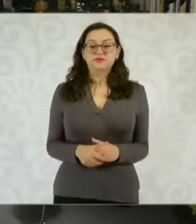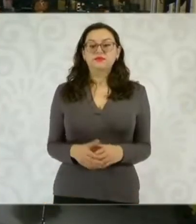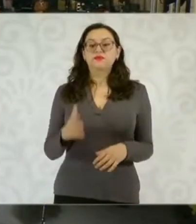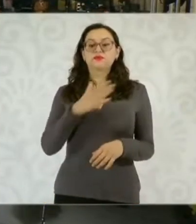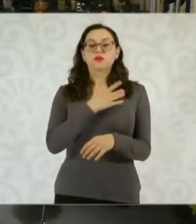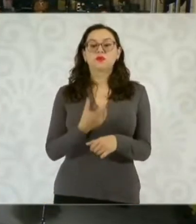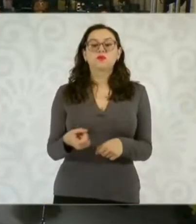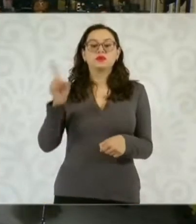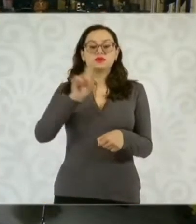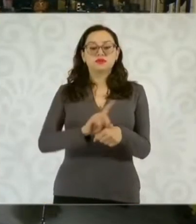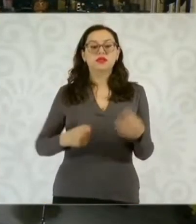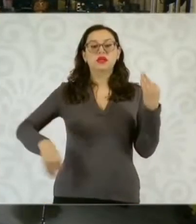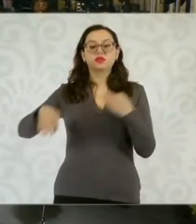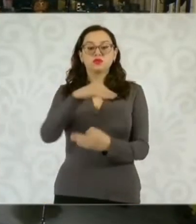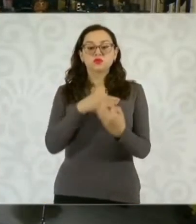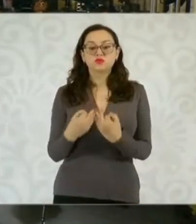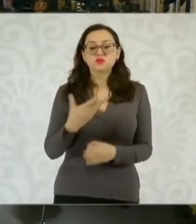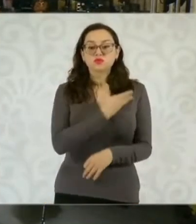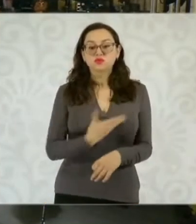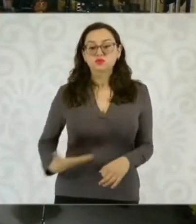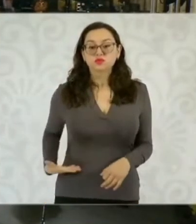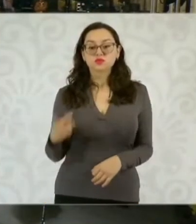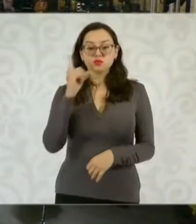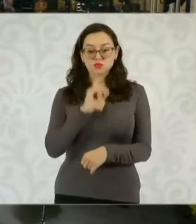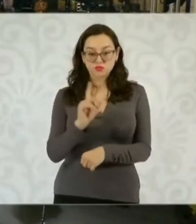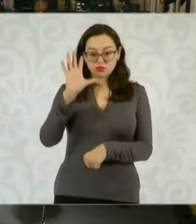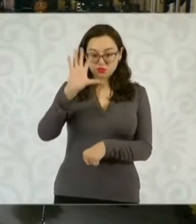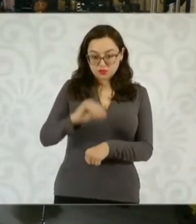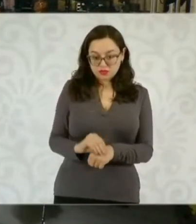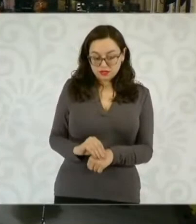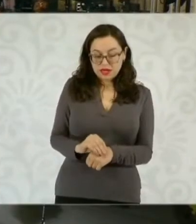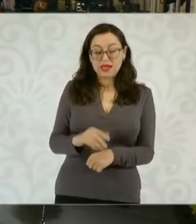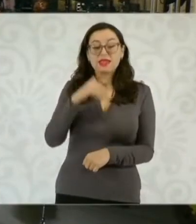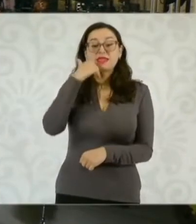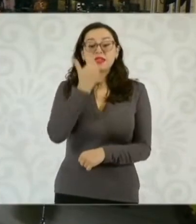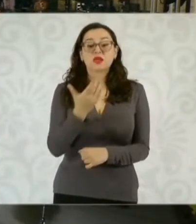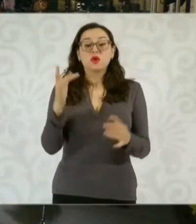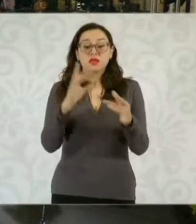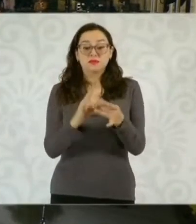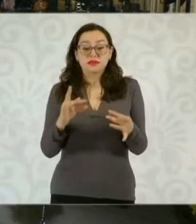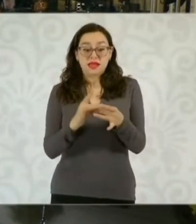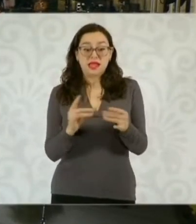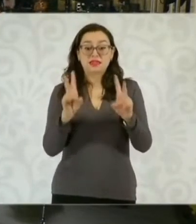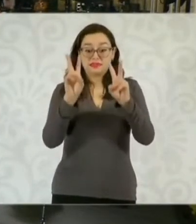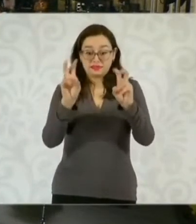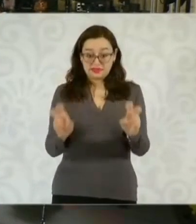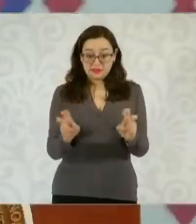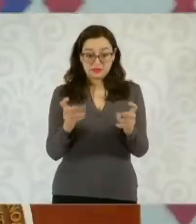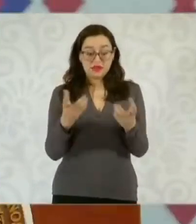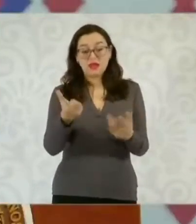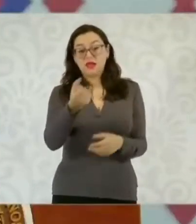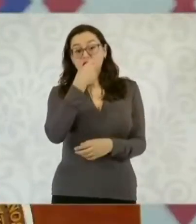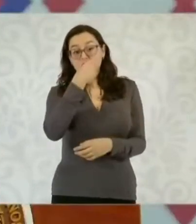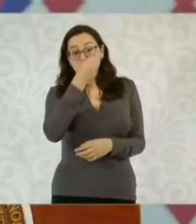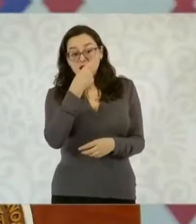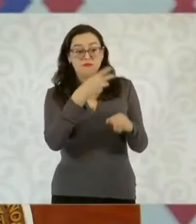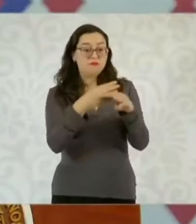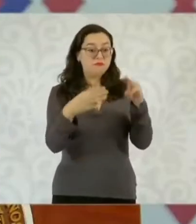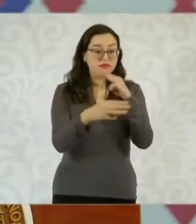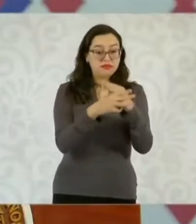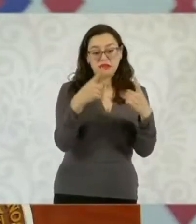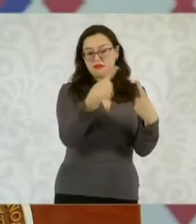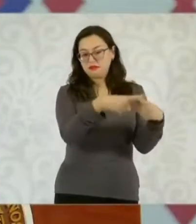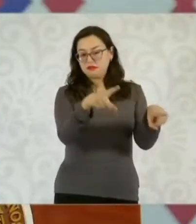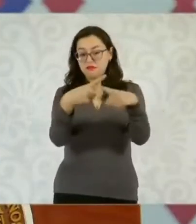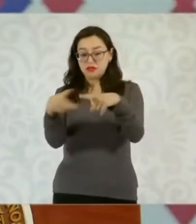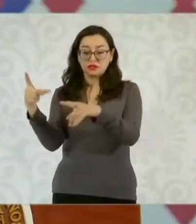Hola, muy buenos días a todos. Con su permiso, Presidenta. Les quiero dar una actualización del proceso de compra de insumos, tanto medicamentos